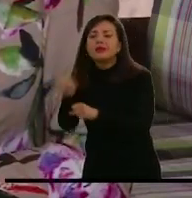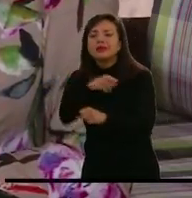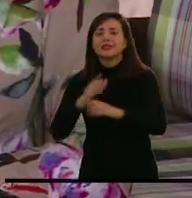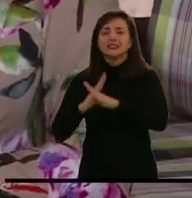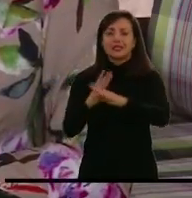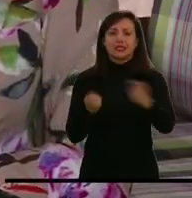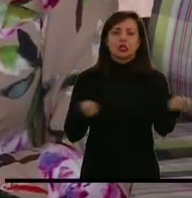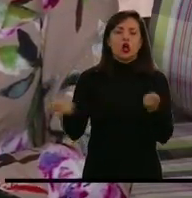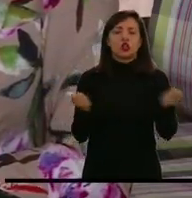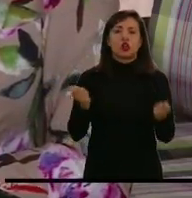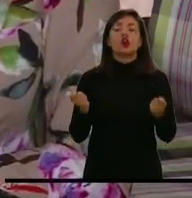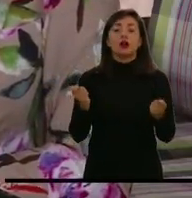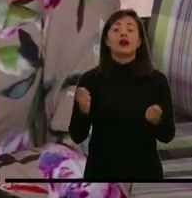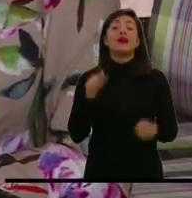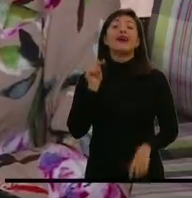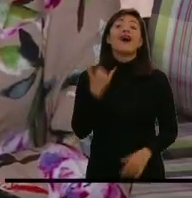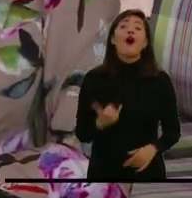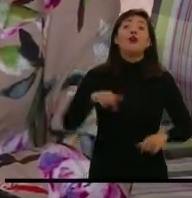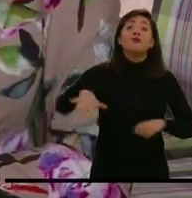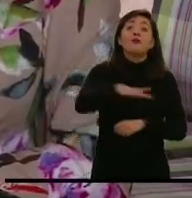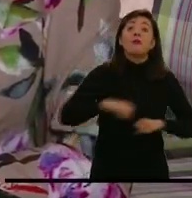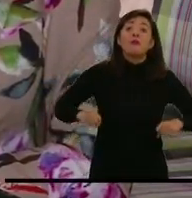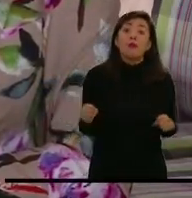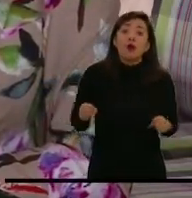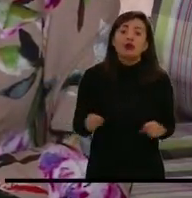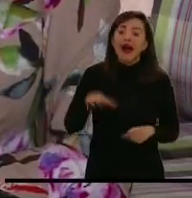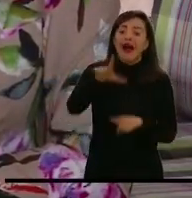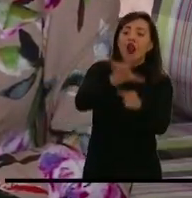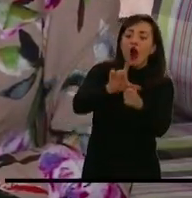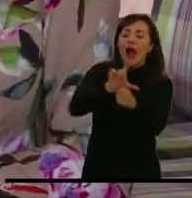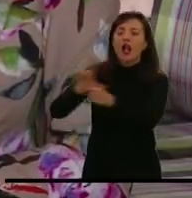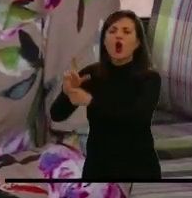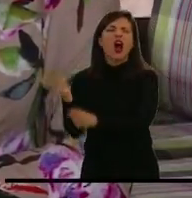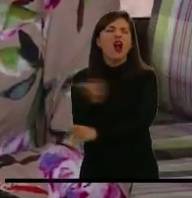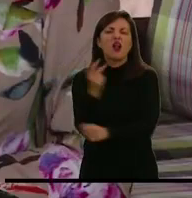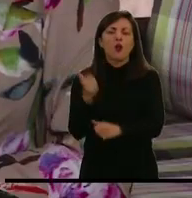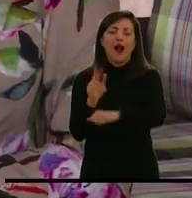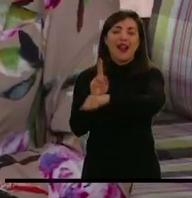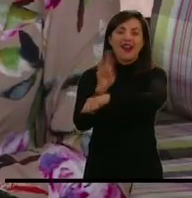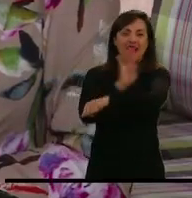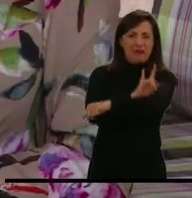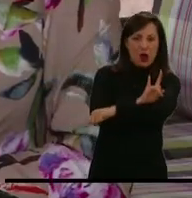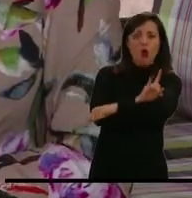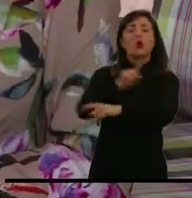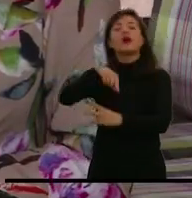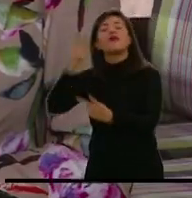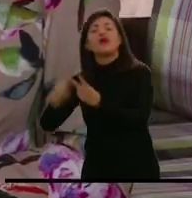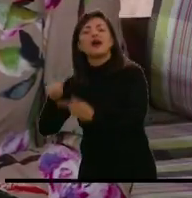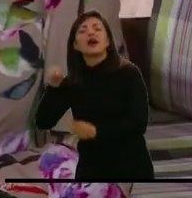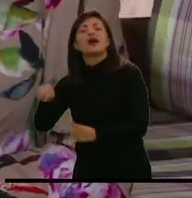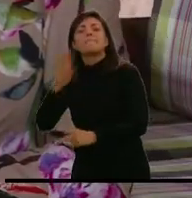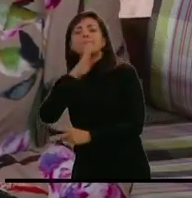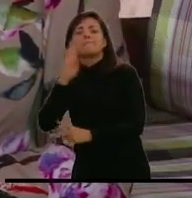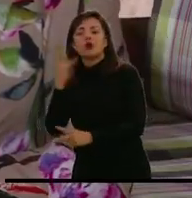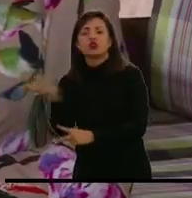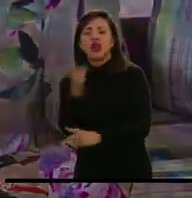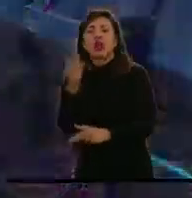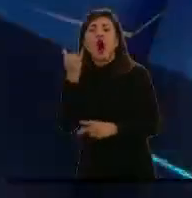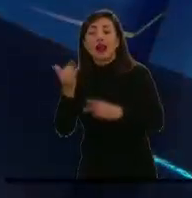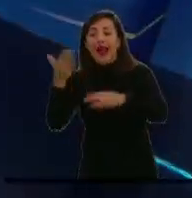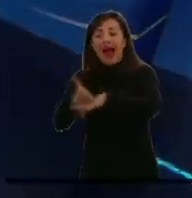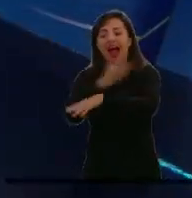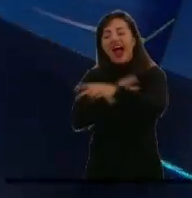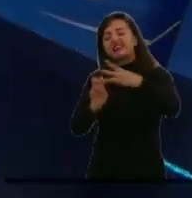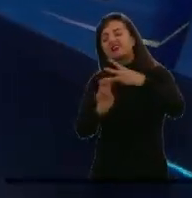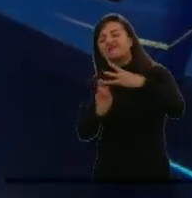virus. Dos localidades entraron hoy en alerta naranja en Bogotá, son Bosa y Rafael Uribe. Estamos listos con todos nuestros periodistas del